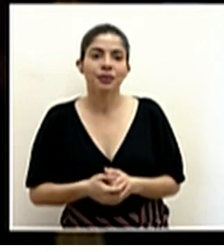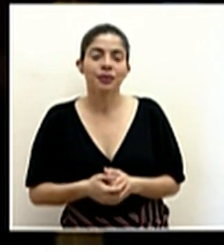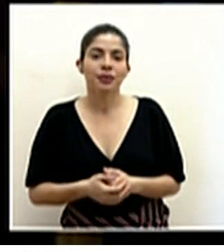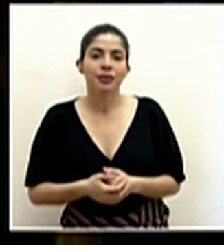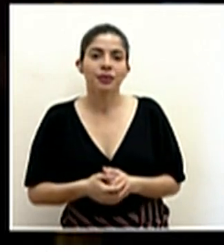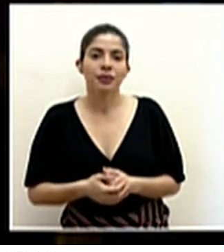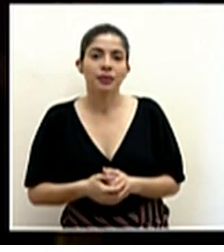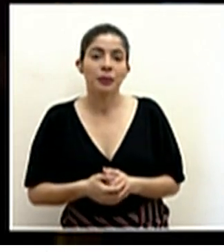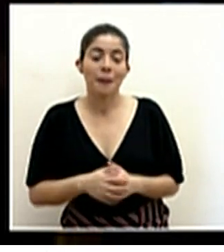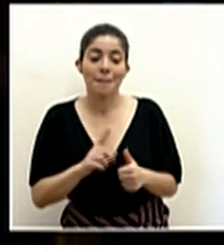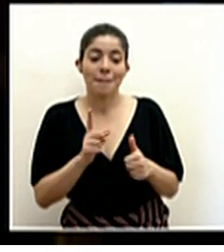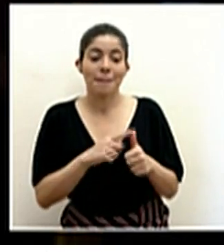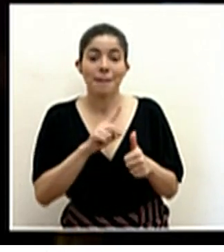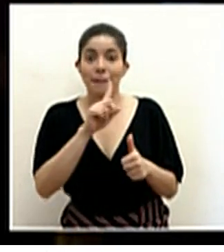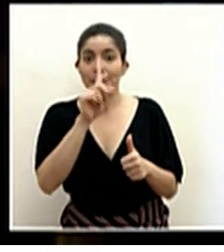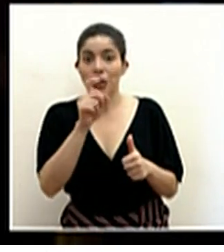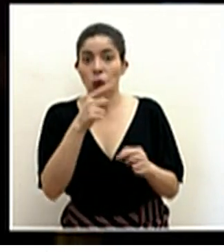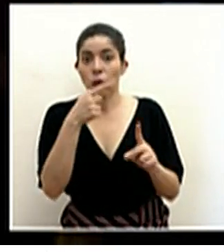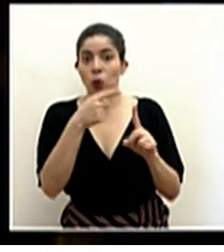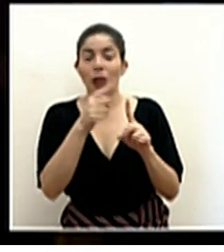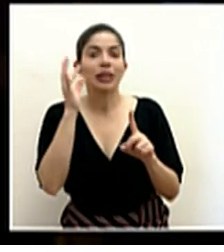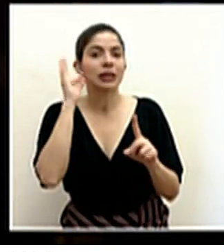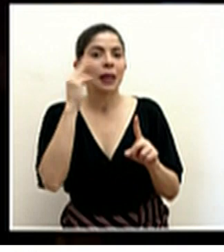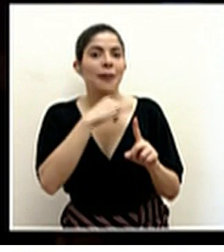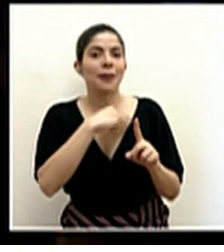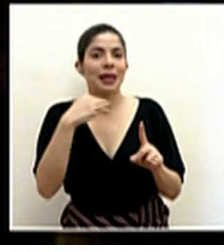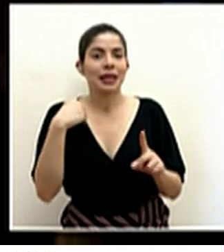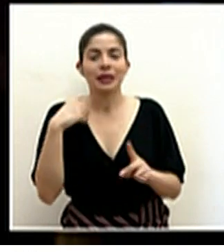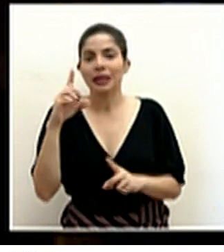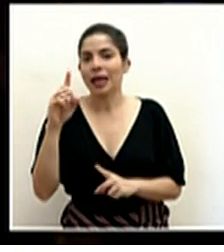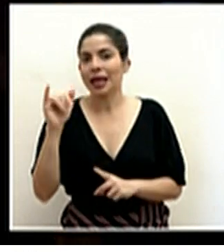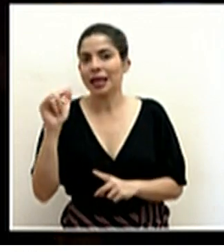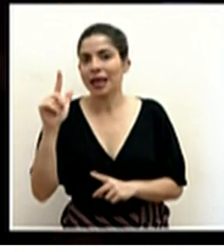La primera pregunta va dirigida a la señora ministra Diala Jiménez.